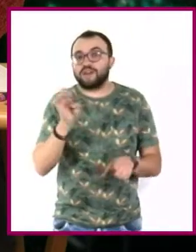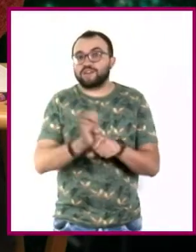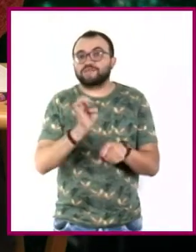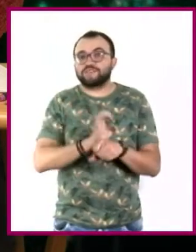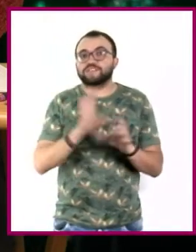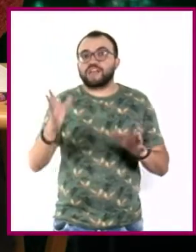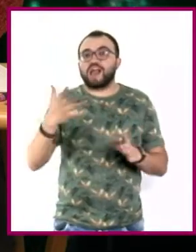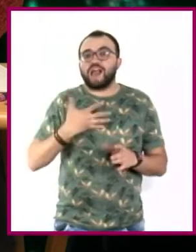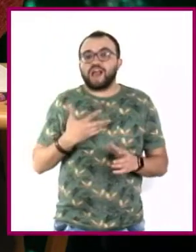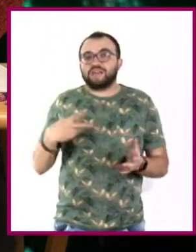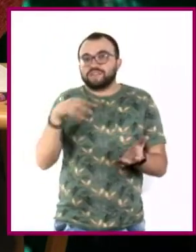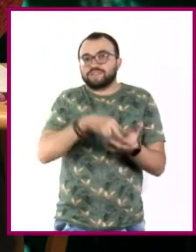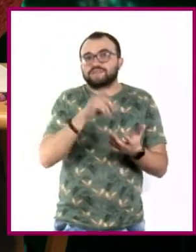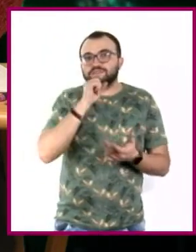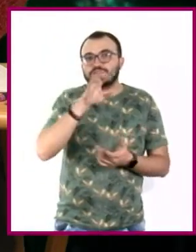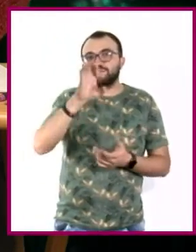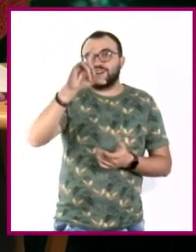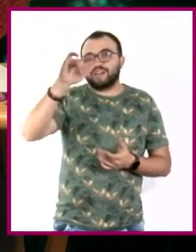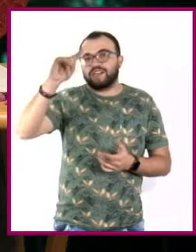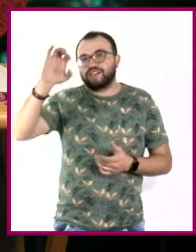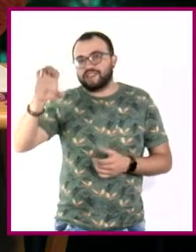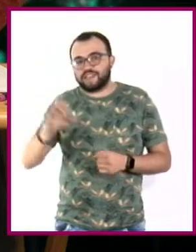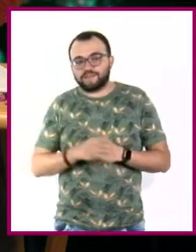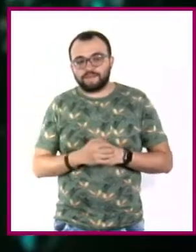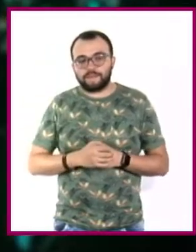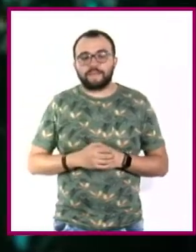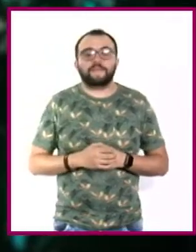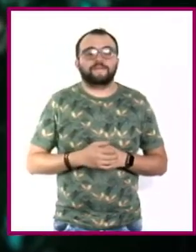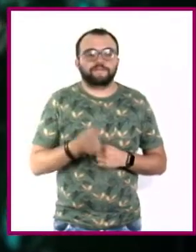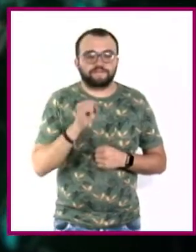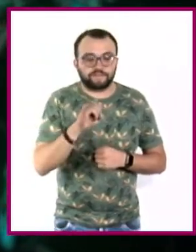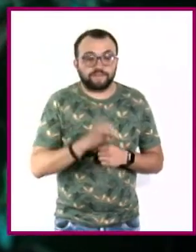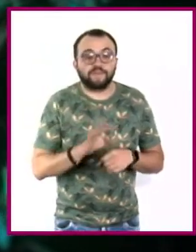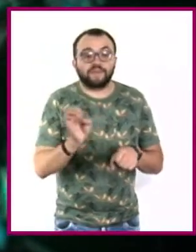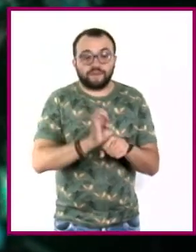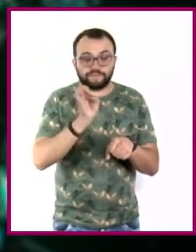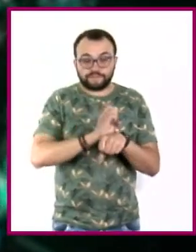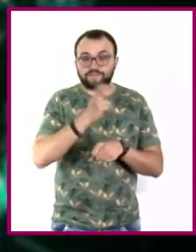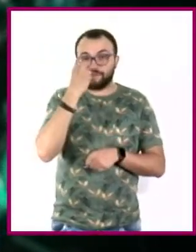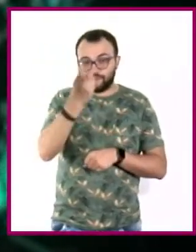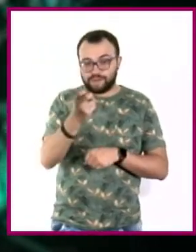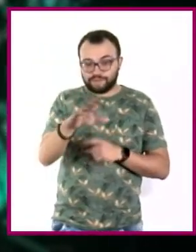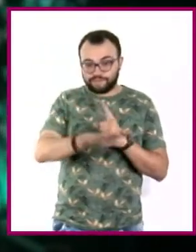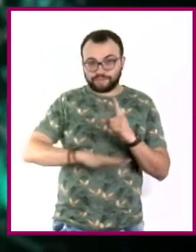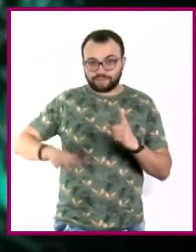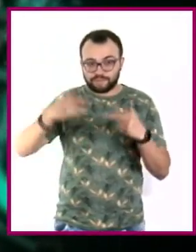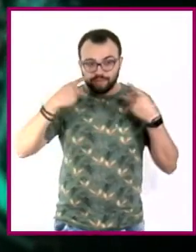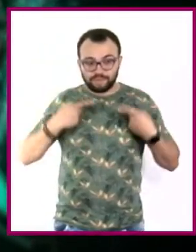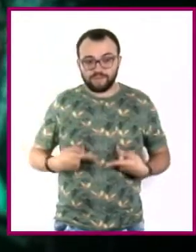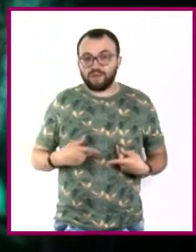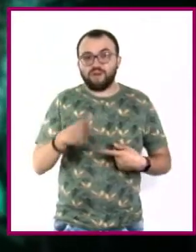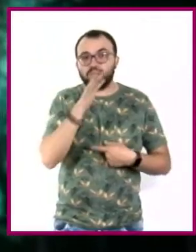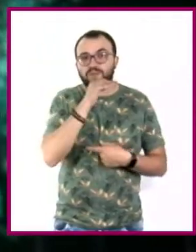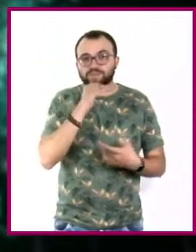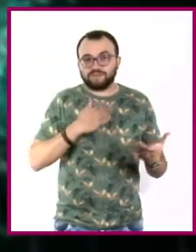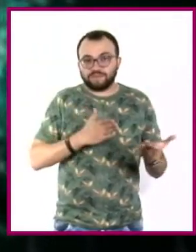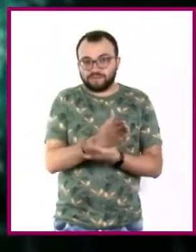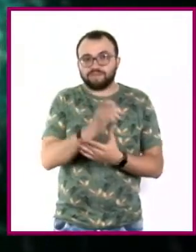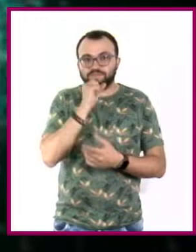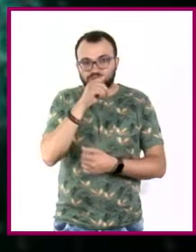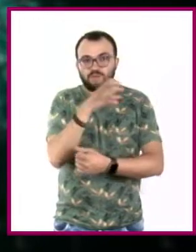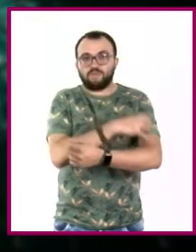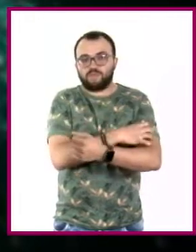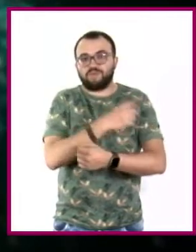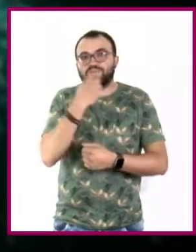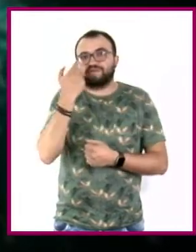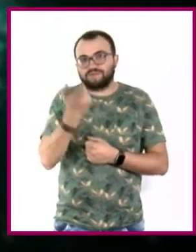ocupados por otras élites. Así es. Entonces, ese sector de personas que no pueden acceder al poder político